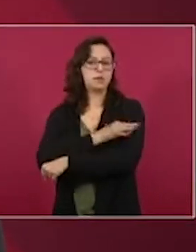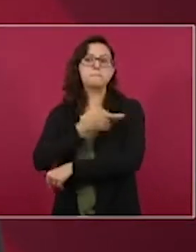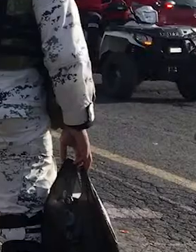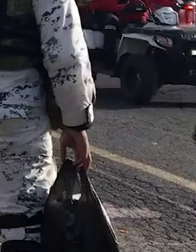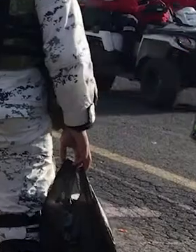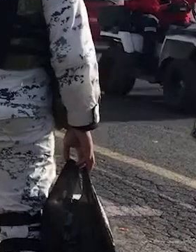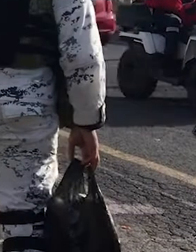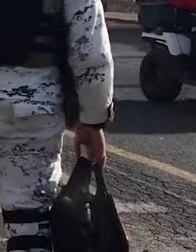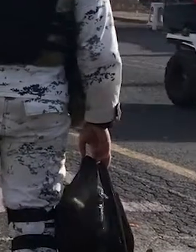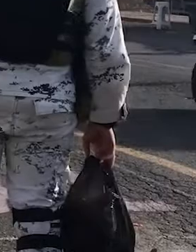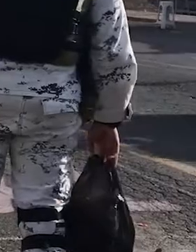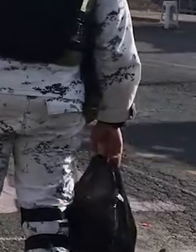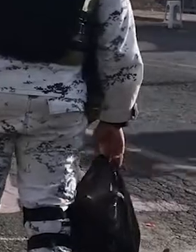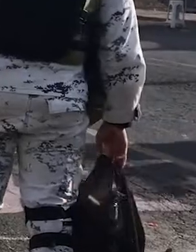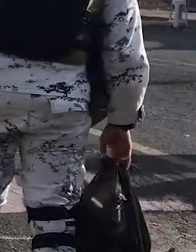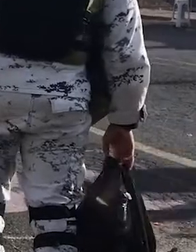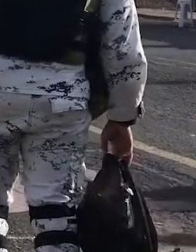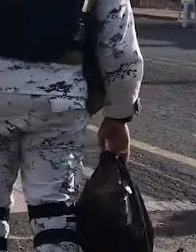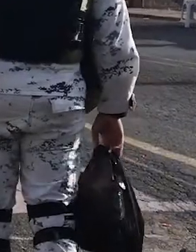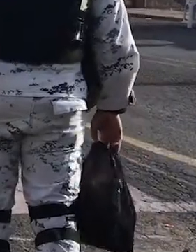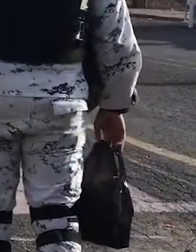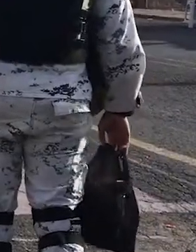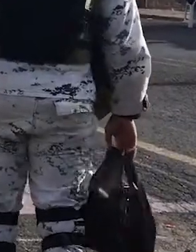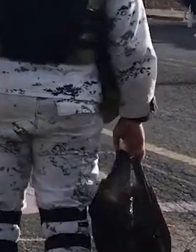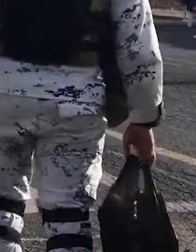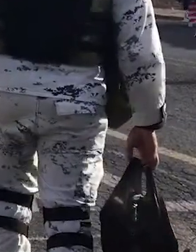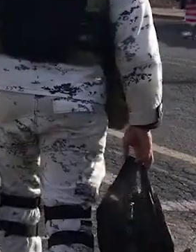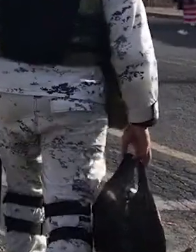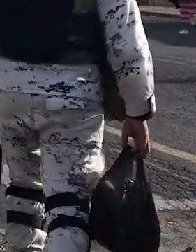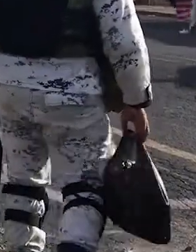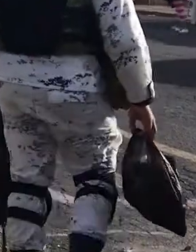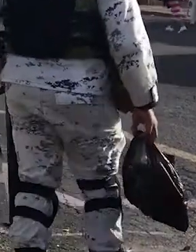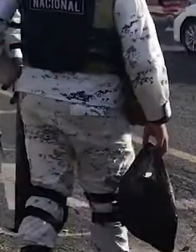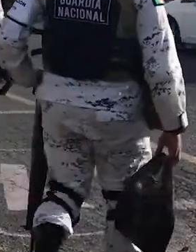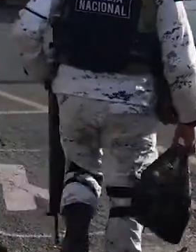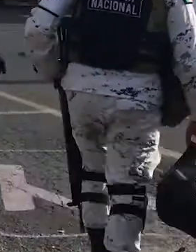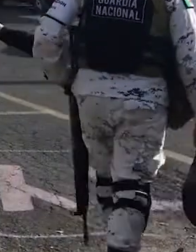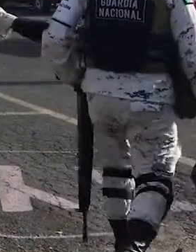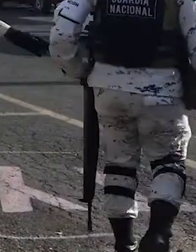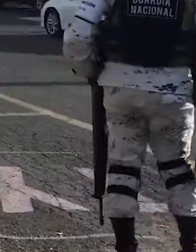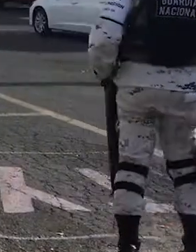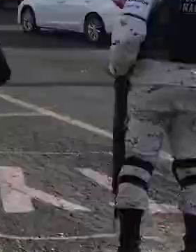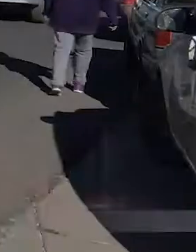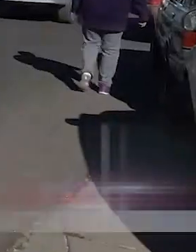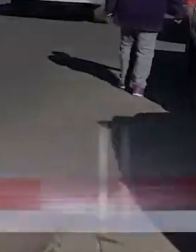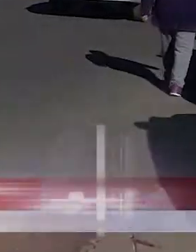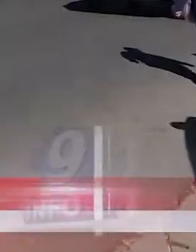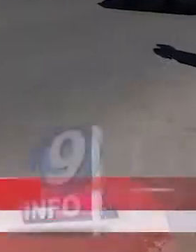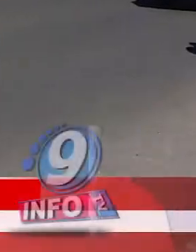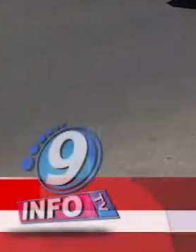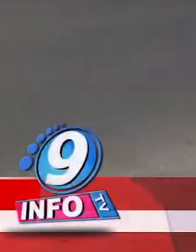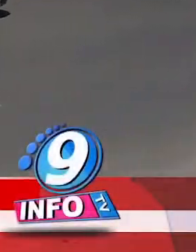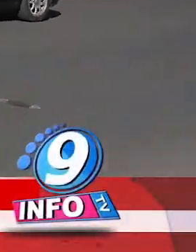96% en camas generales y 98% con respirador mecánico para la atención de pacientes con bobby